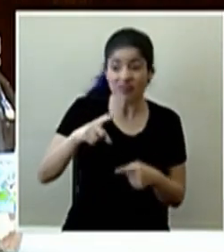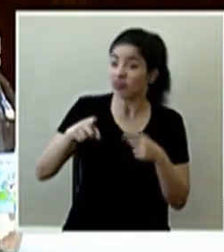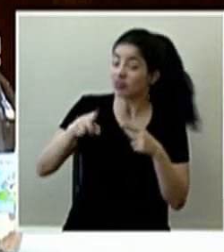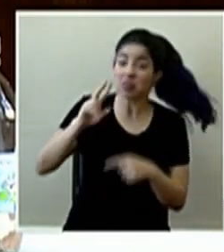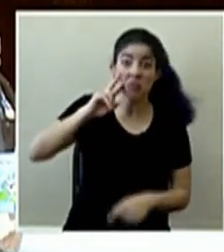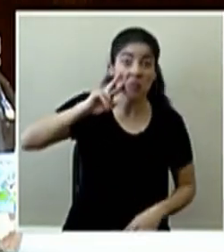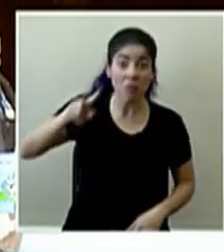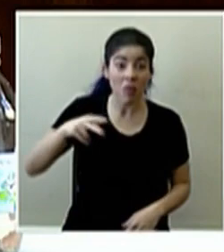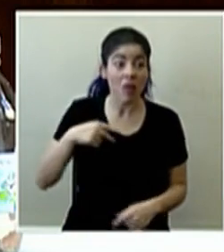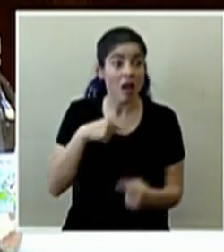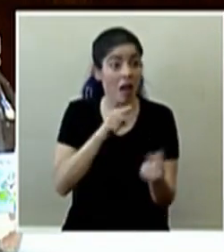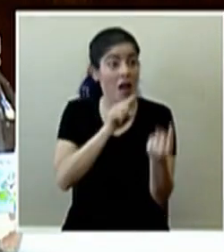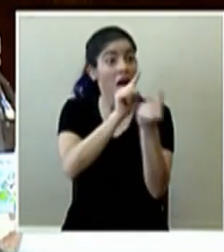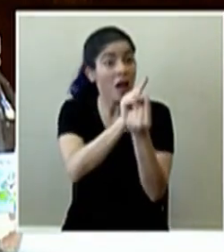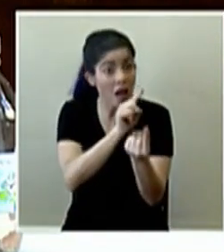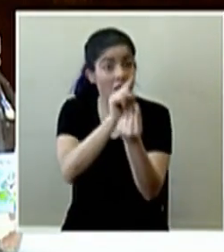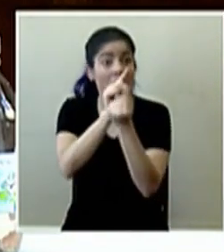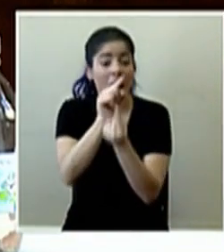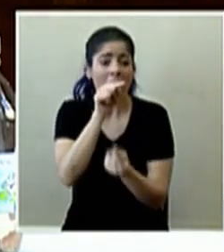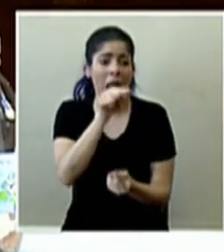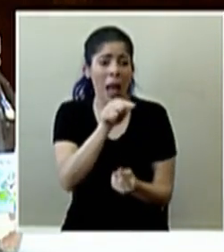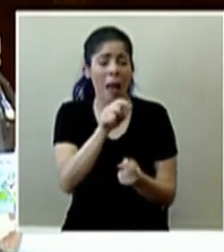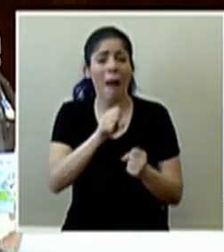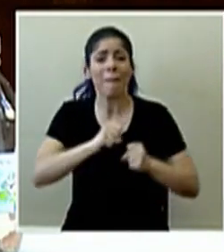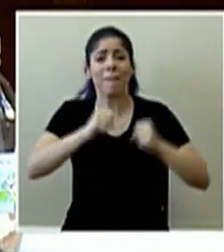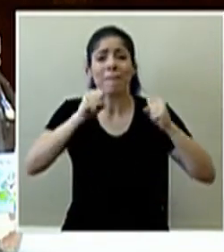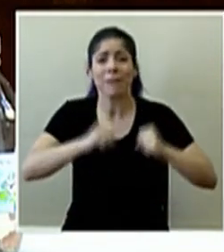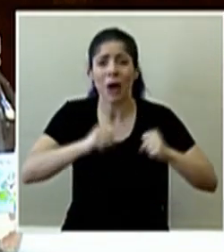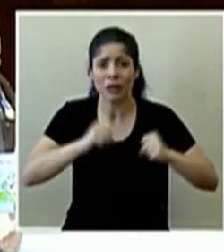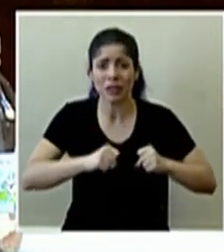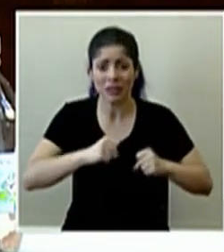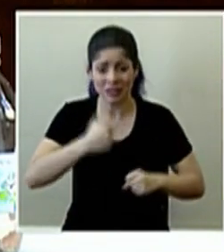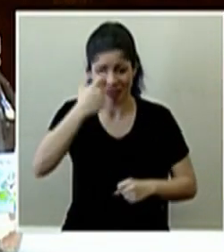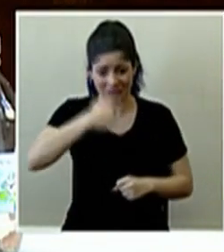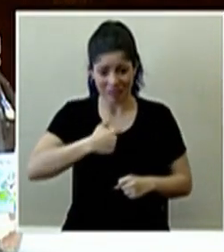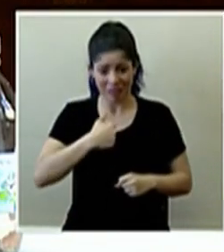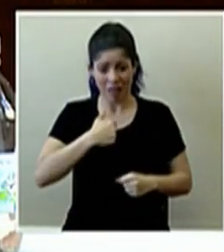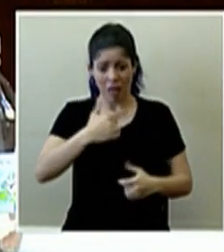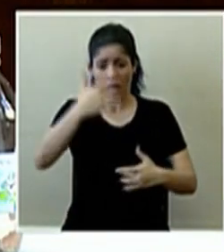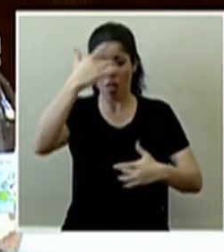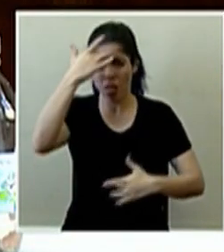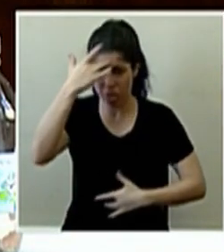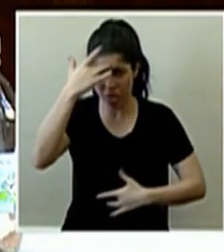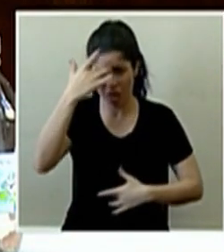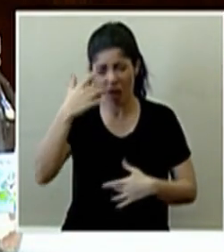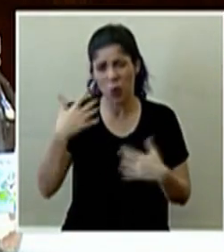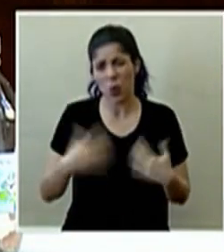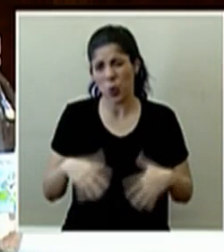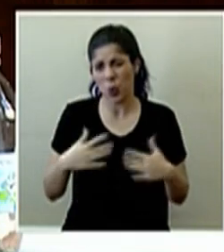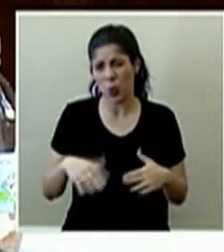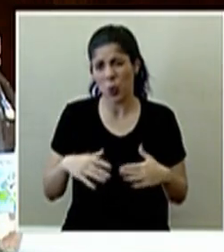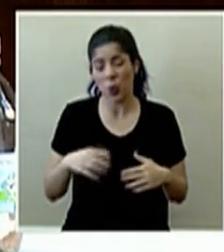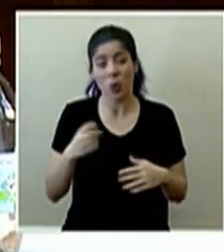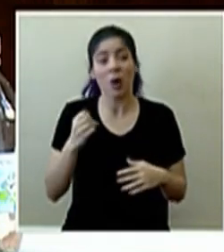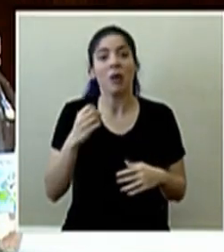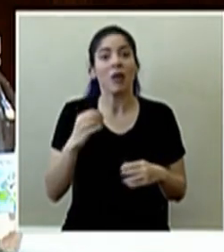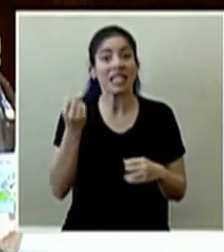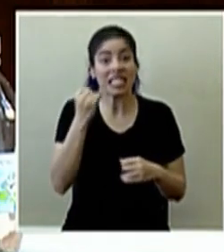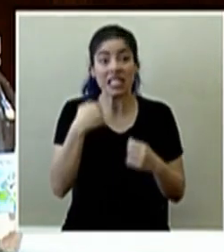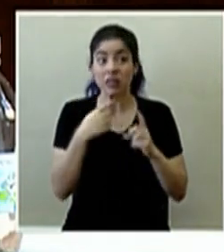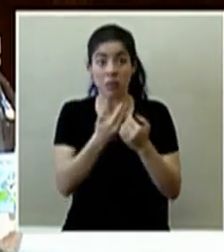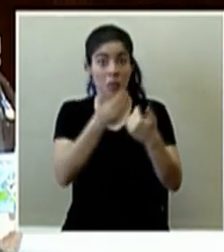contacto con otra persona, las posibilidades que tienes de afectarte o enfermarte son muy bajas, incluso